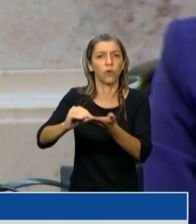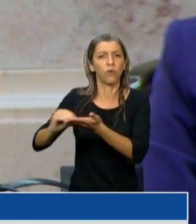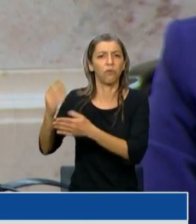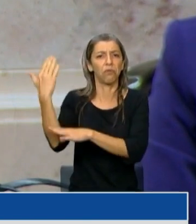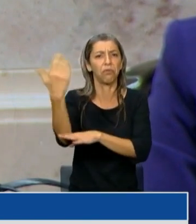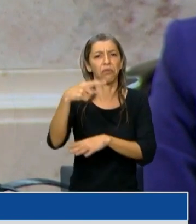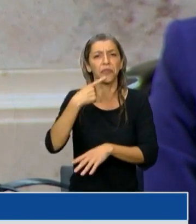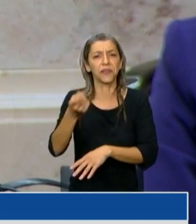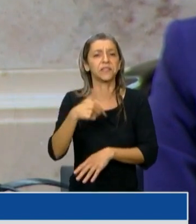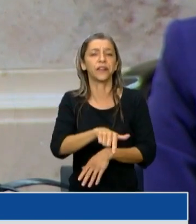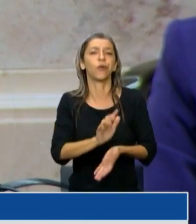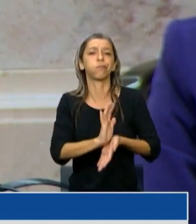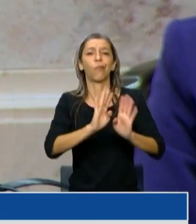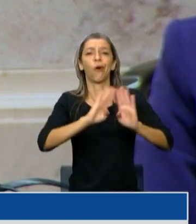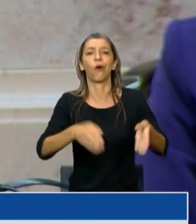un kiosquito